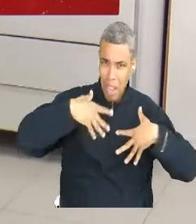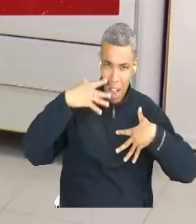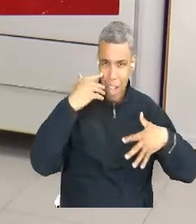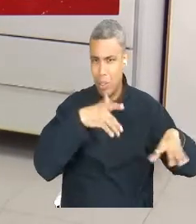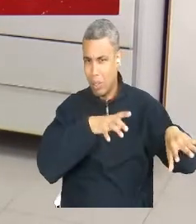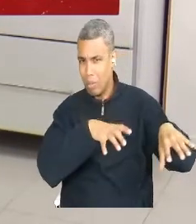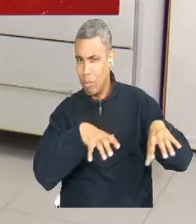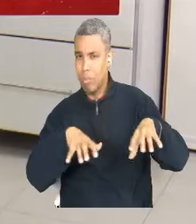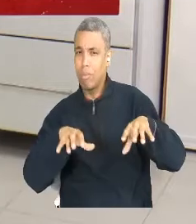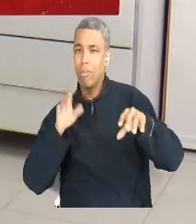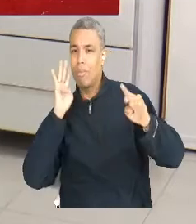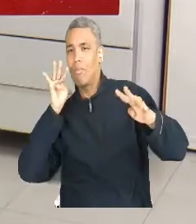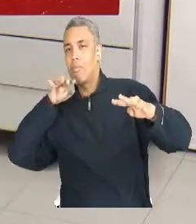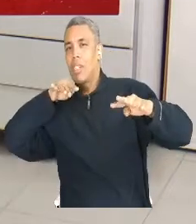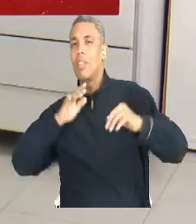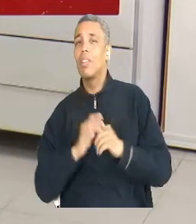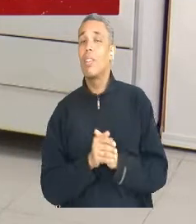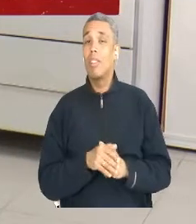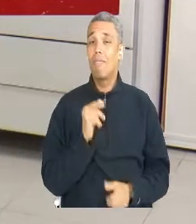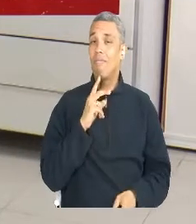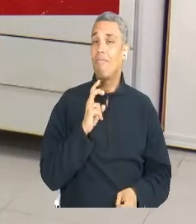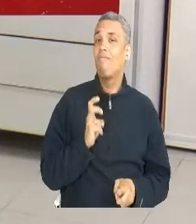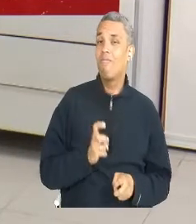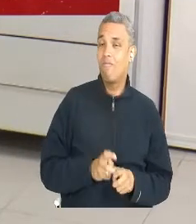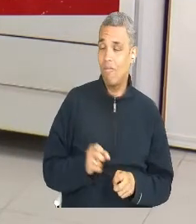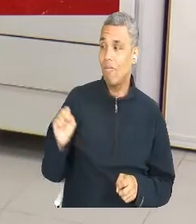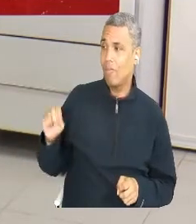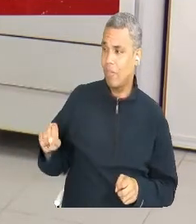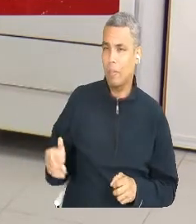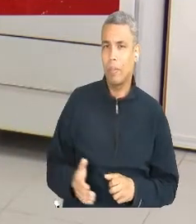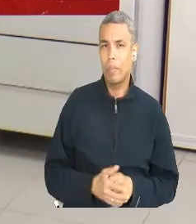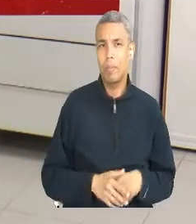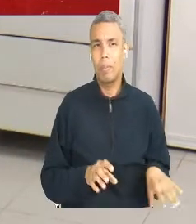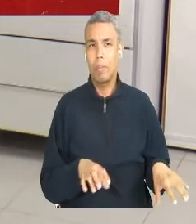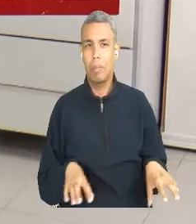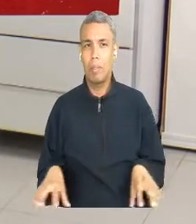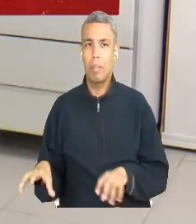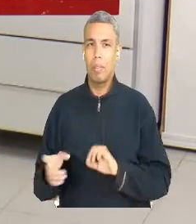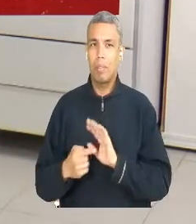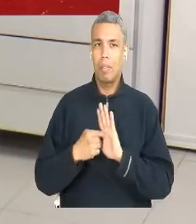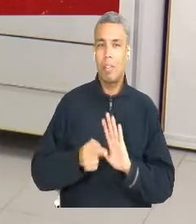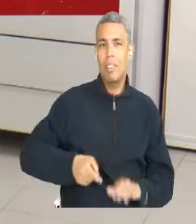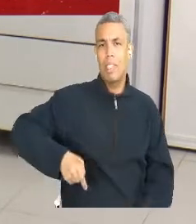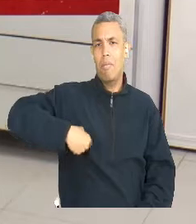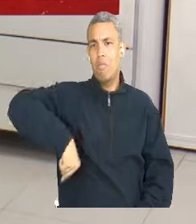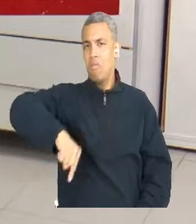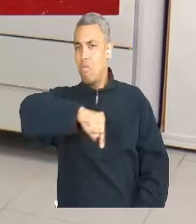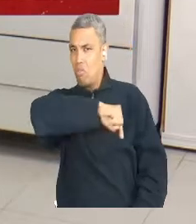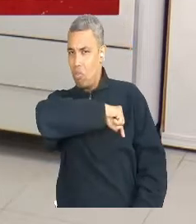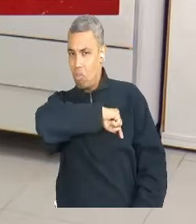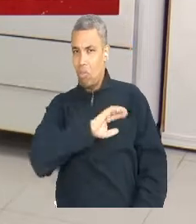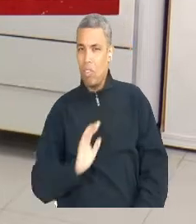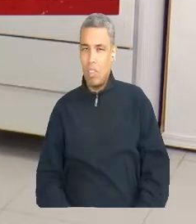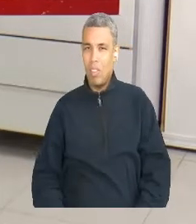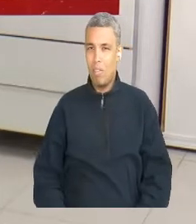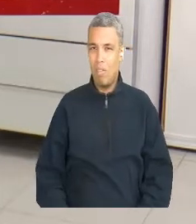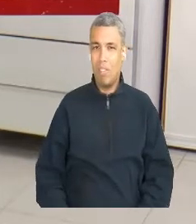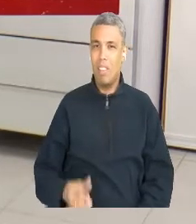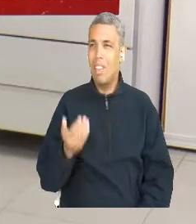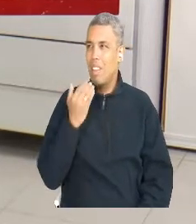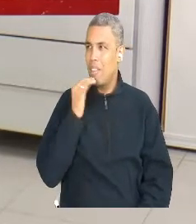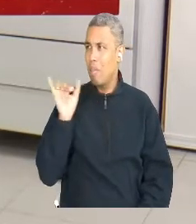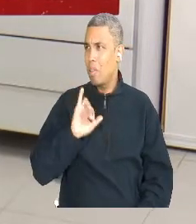puesto en escena es muy complicado. Sí. Muestra concreta, nosotros como cocineros, yo creo que mi compañero Wilson y con yo... La